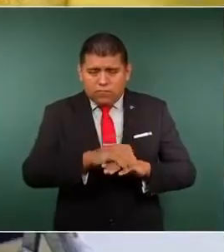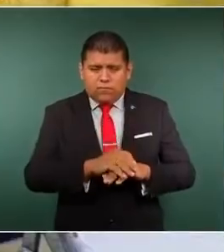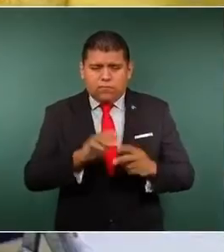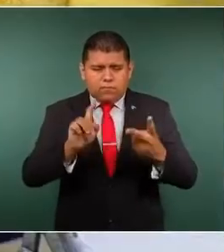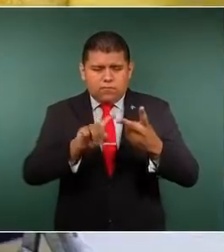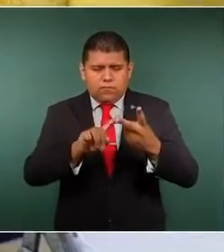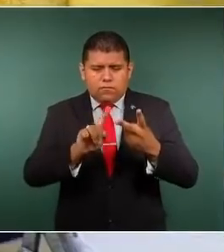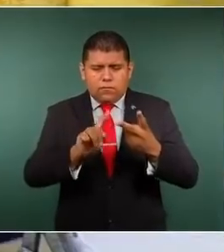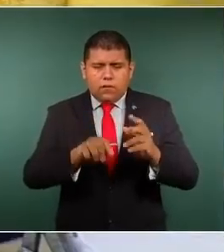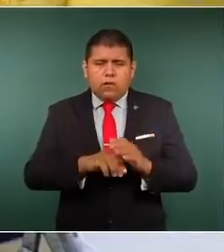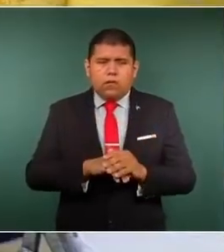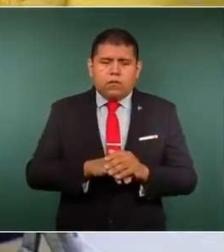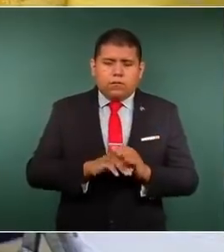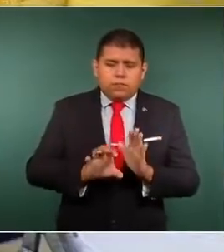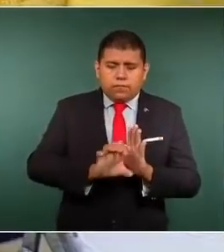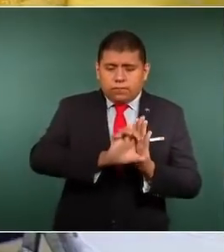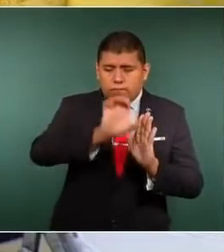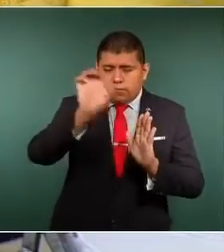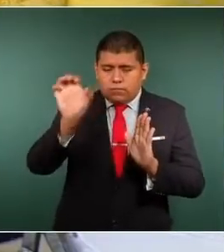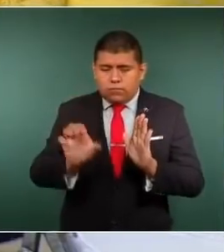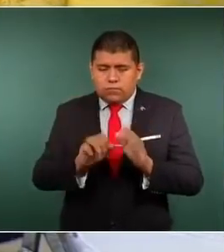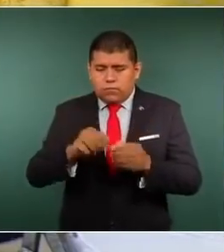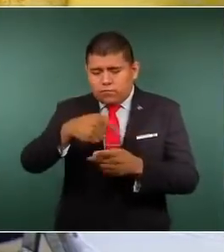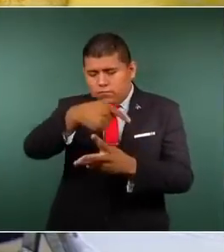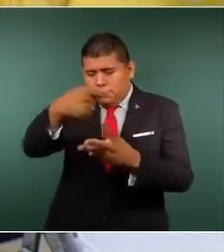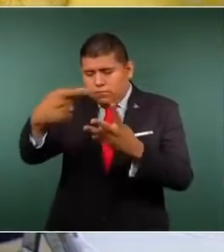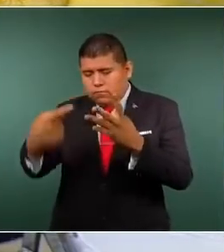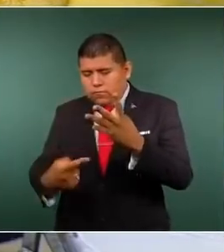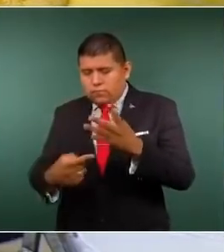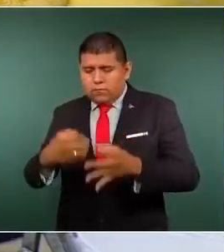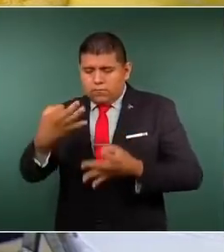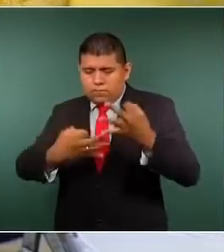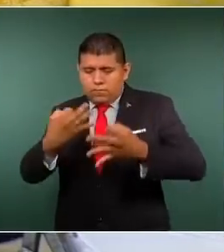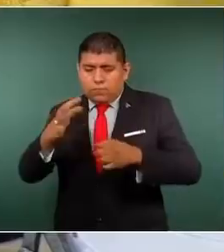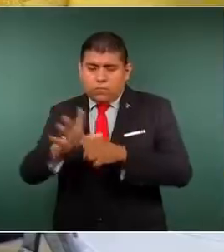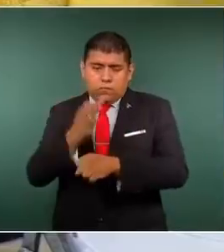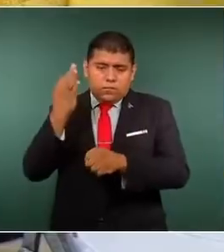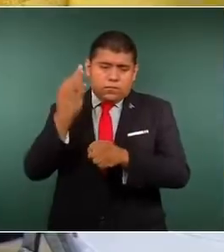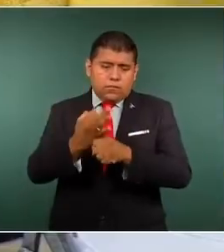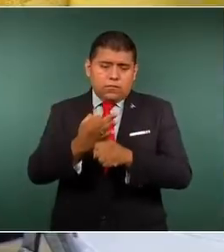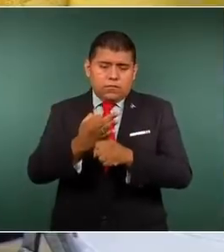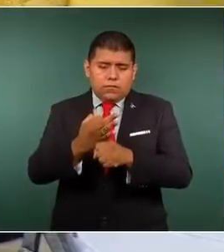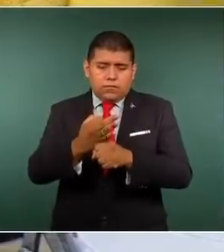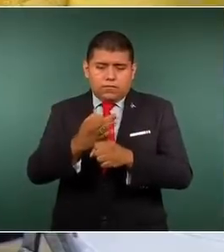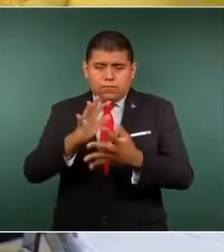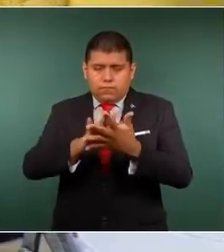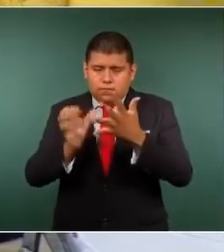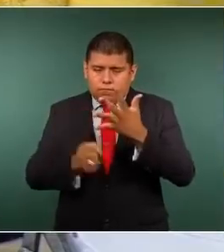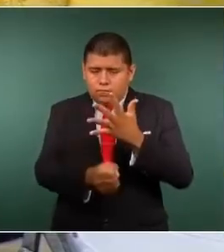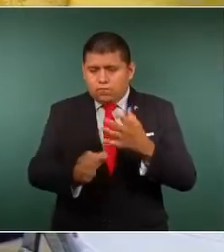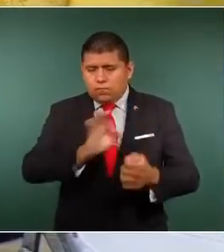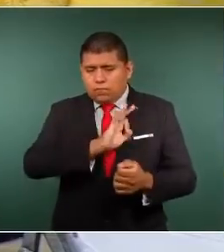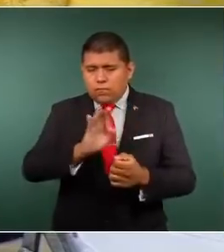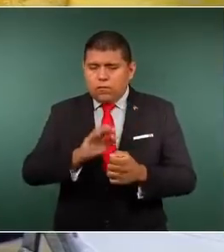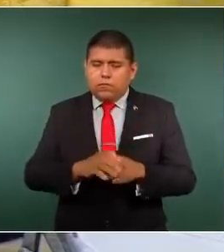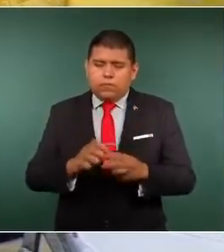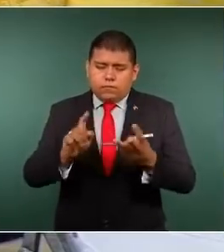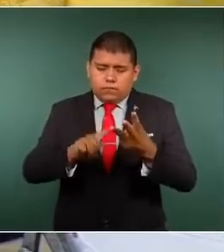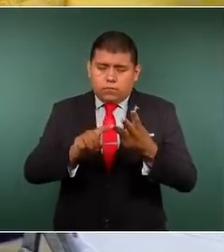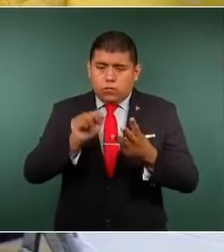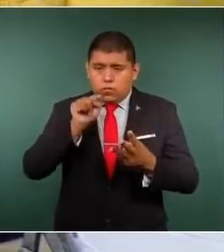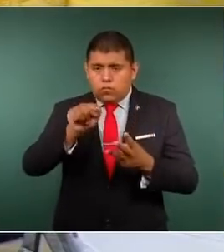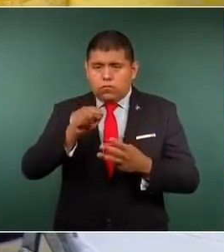para acreditar la responsabilidad penalmente de los detenidos y si hay confianza en las autoridades judiciales para